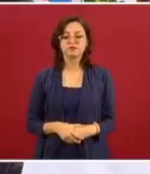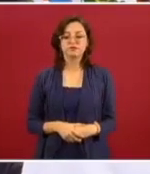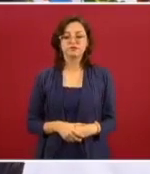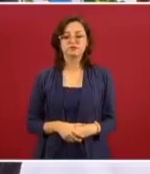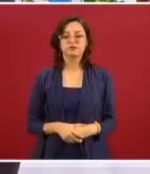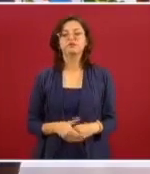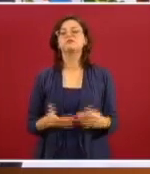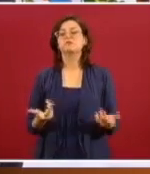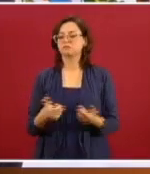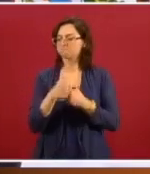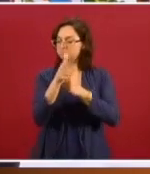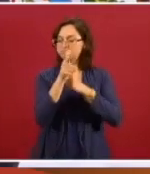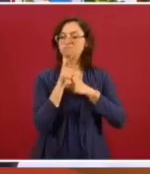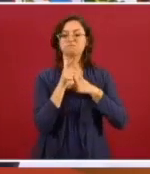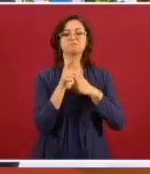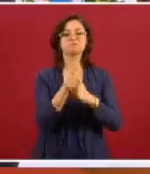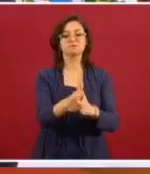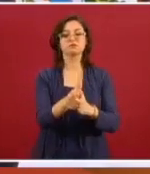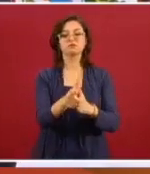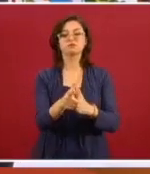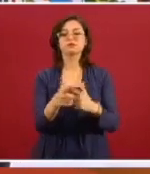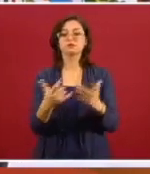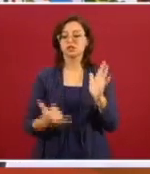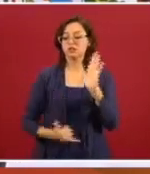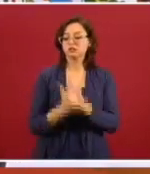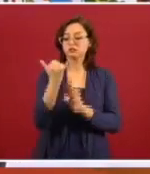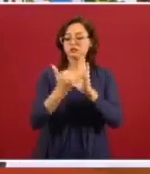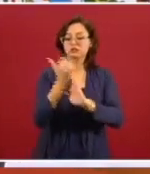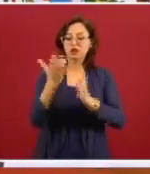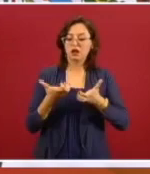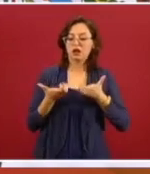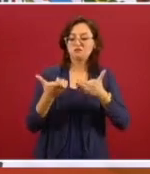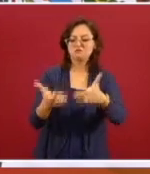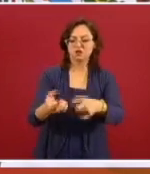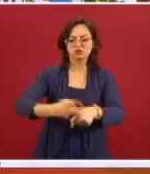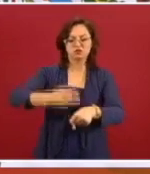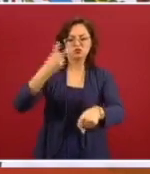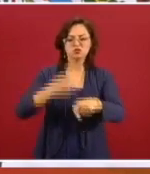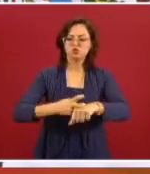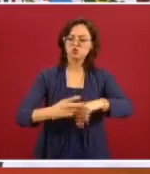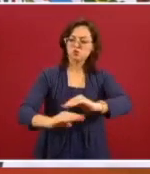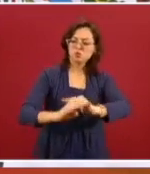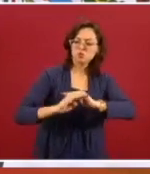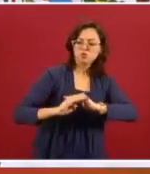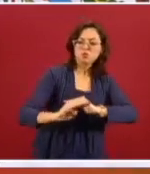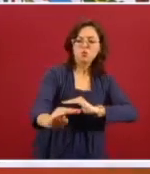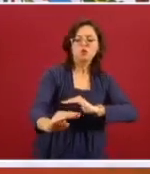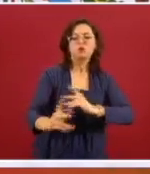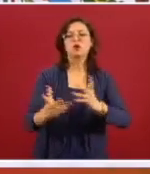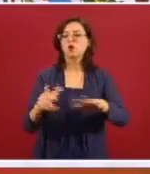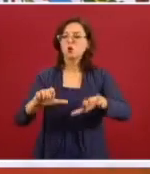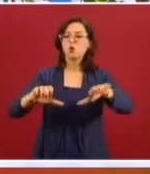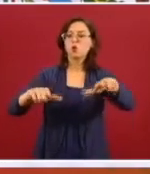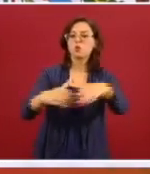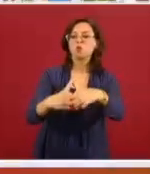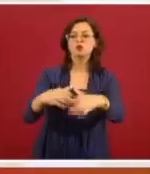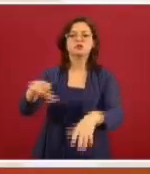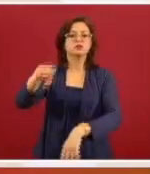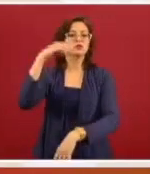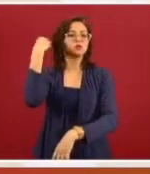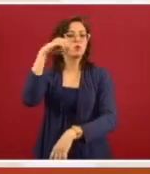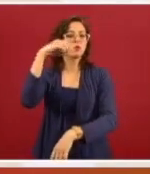Continuamos construyendo caminos de concreto con la participación de las comunidades de